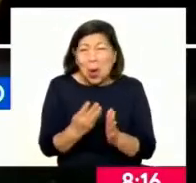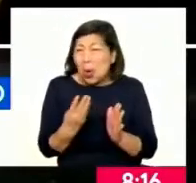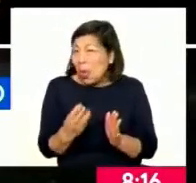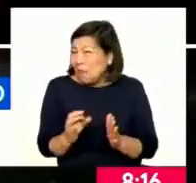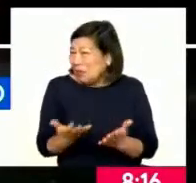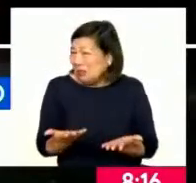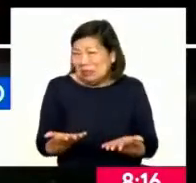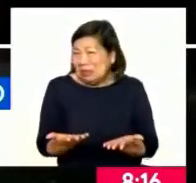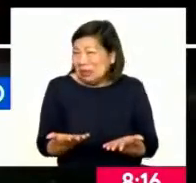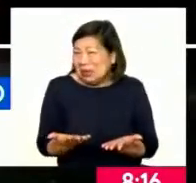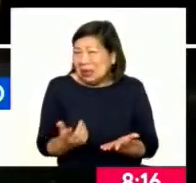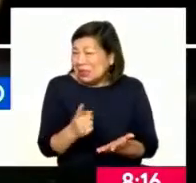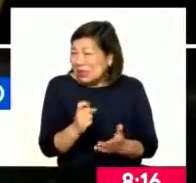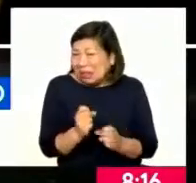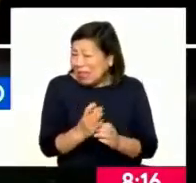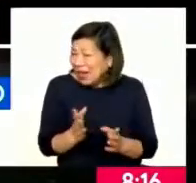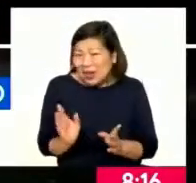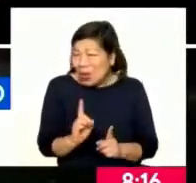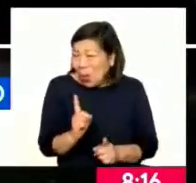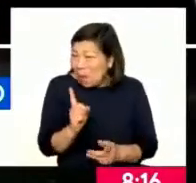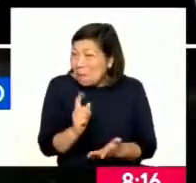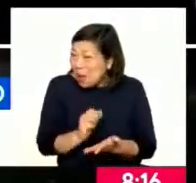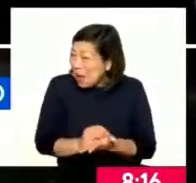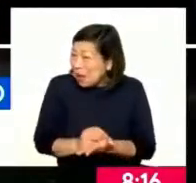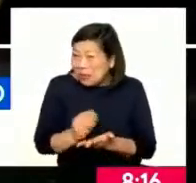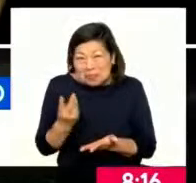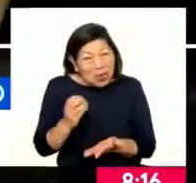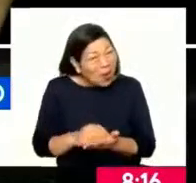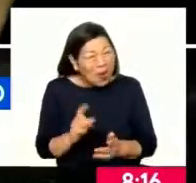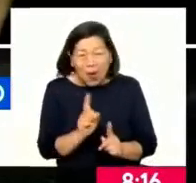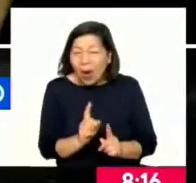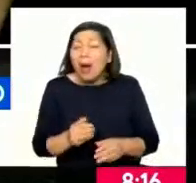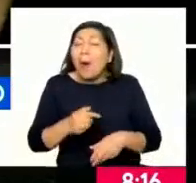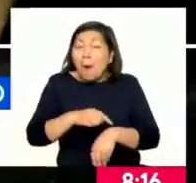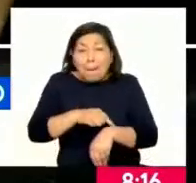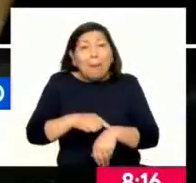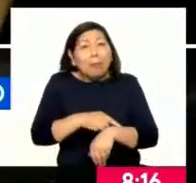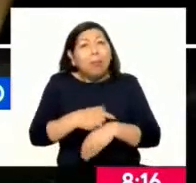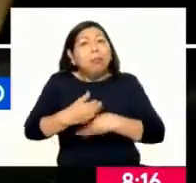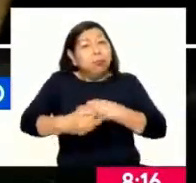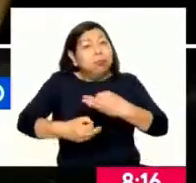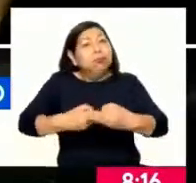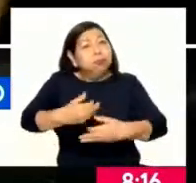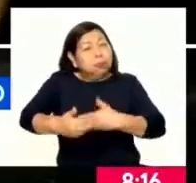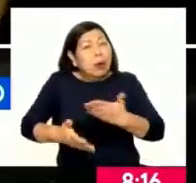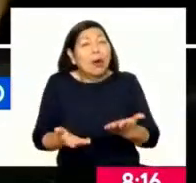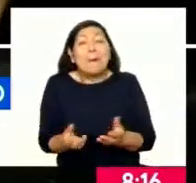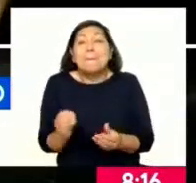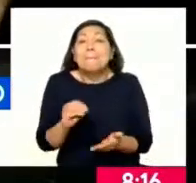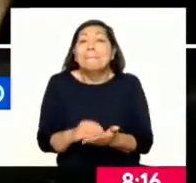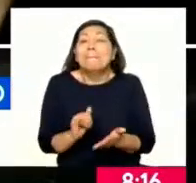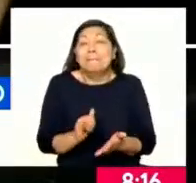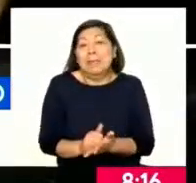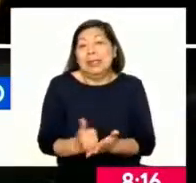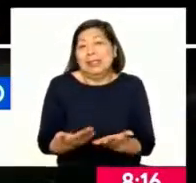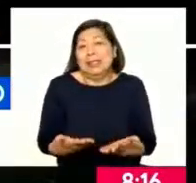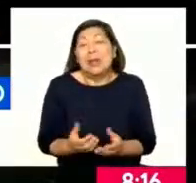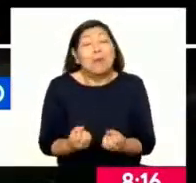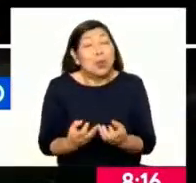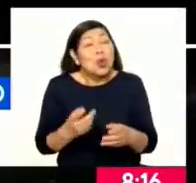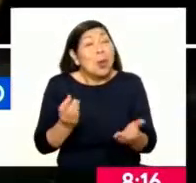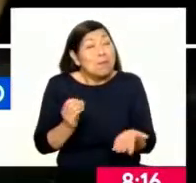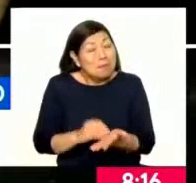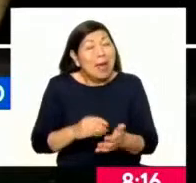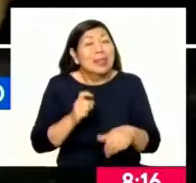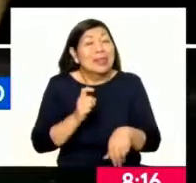90, ni en 100 días, ¿no? Ni en un mes más, ni en dos meses más, sino que es un problema que va probablemente a tomarnos mucho más